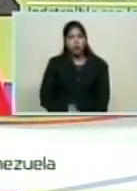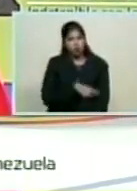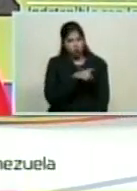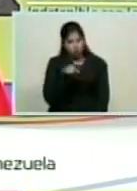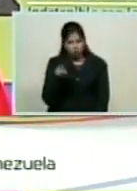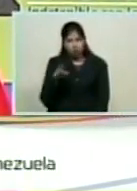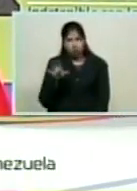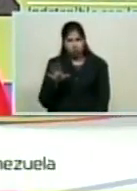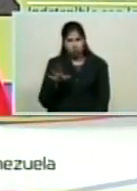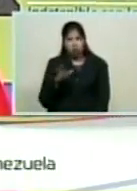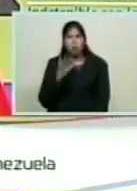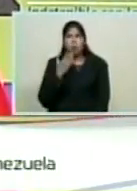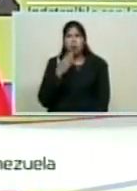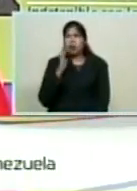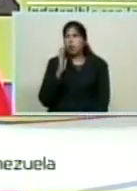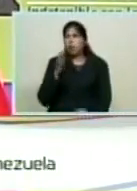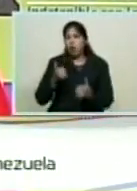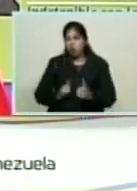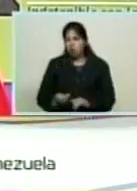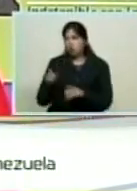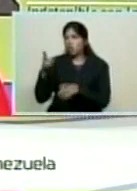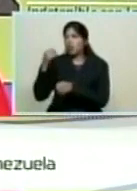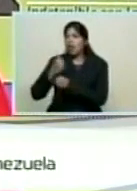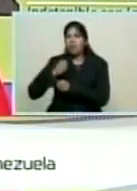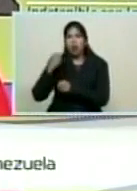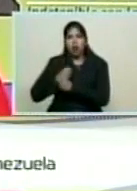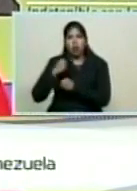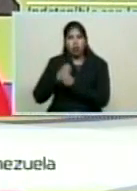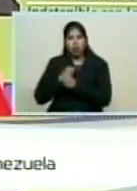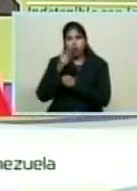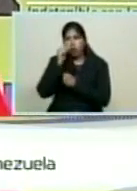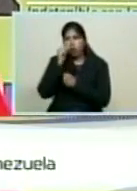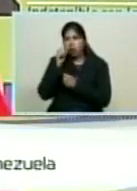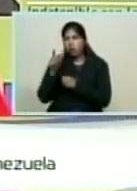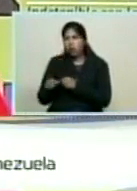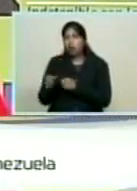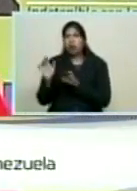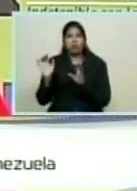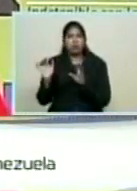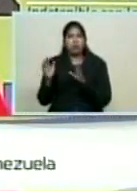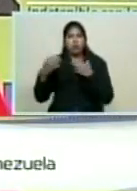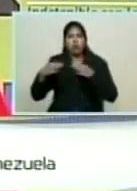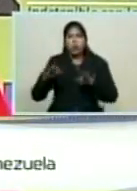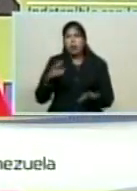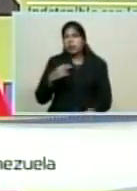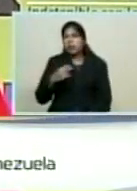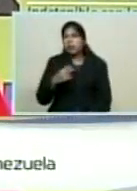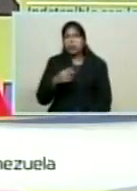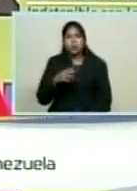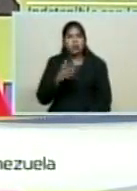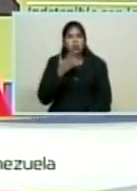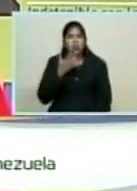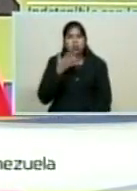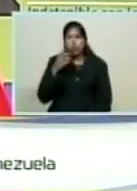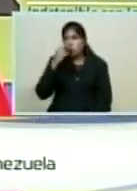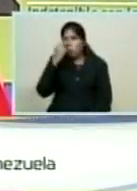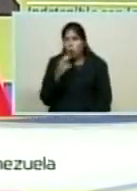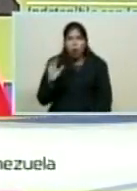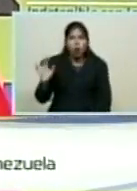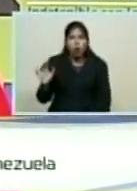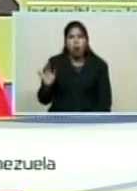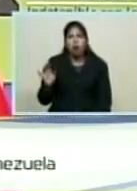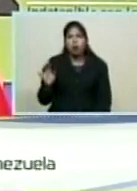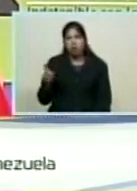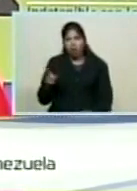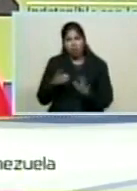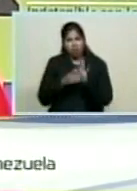¿Ustedes creen que un hijo de un trabajador, de alguien de la clase media, de un obrero, de un campesino, tiene derecho